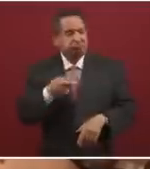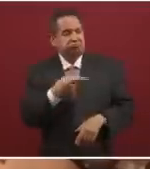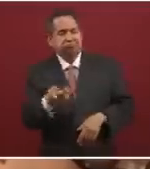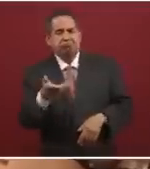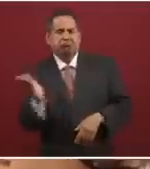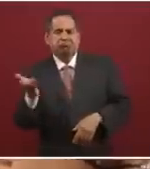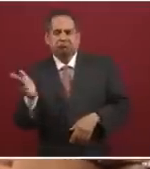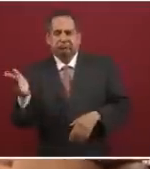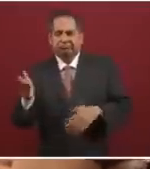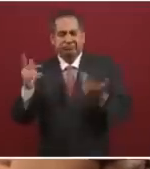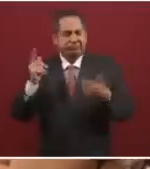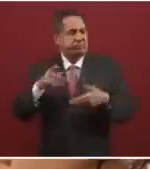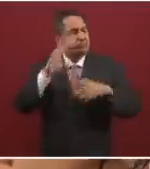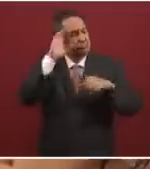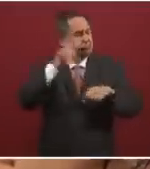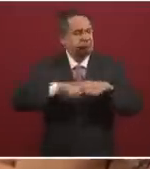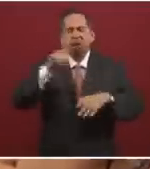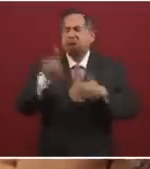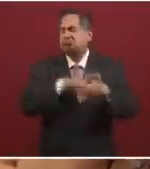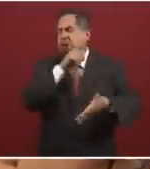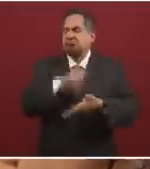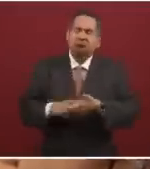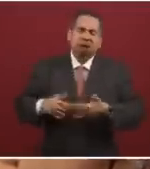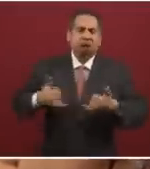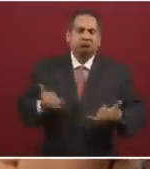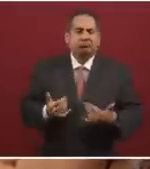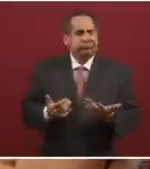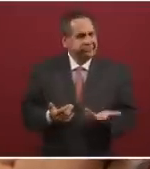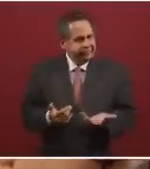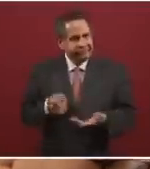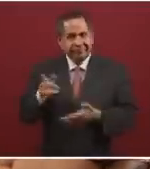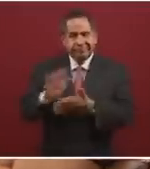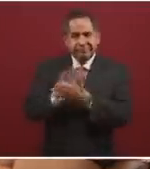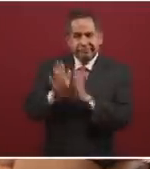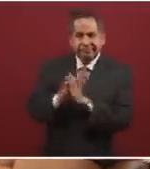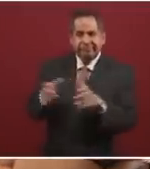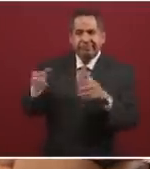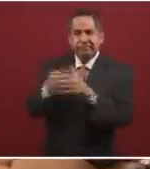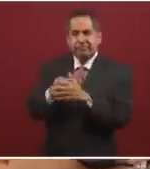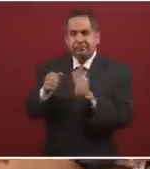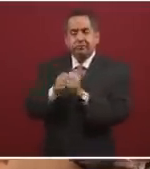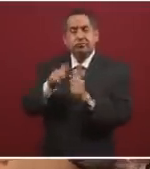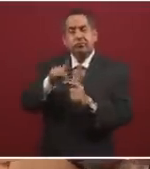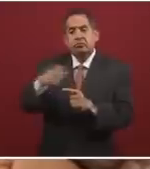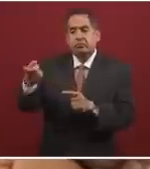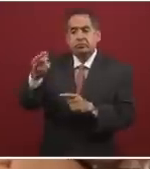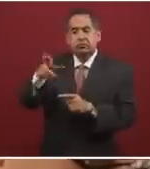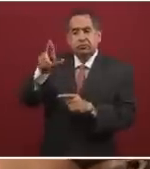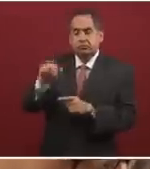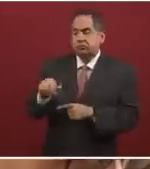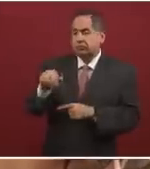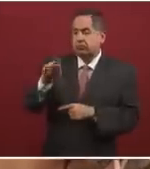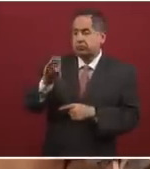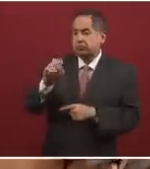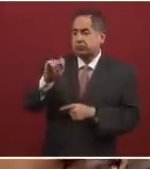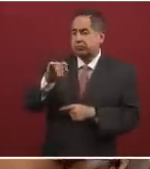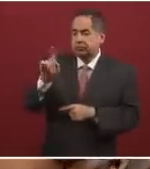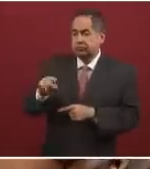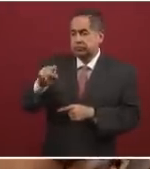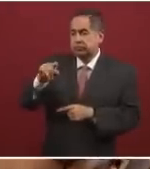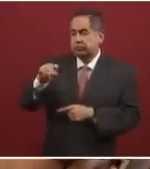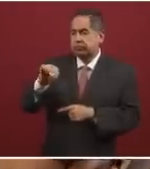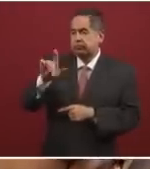cancelado proyectos culturales, además de vincularla como amiga de su señora esposa, la doctora Beatriz Gutiérrez